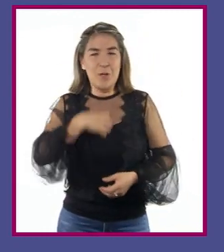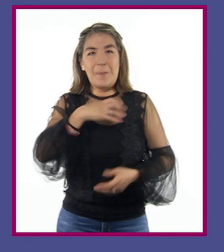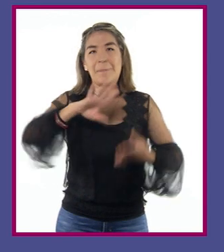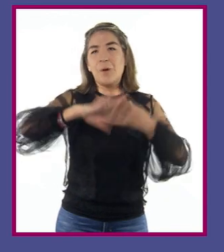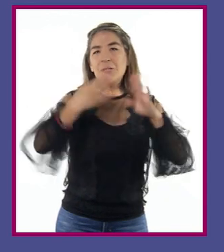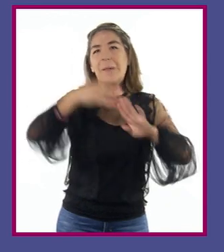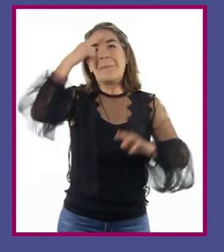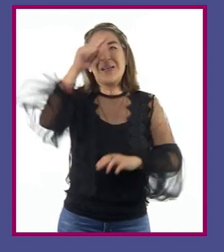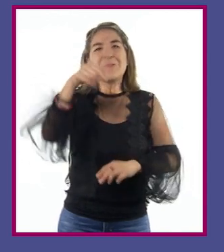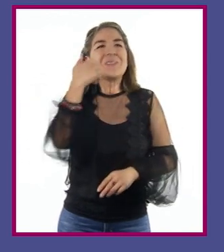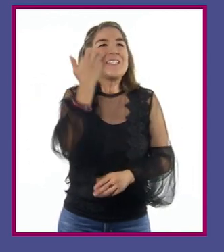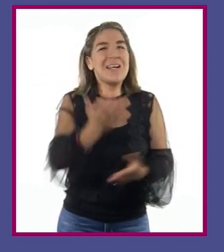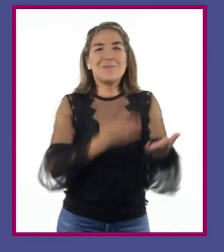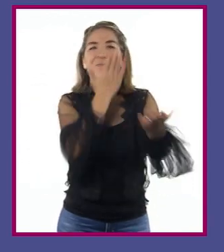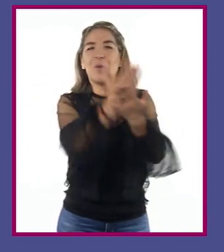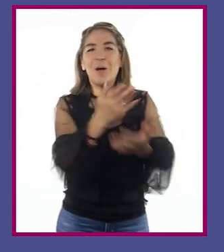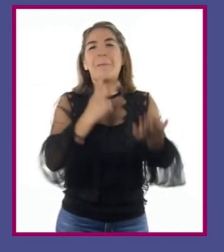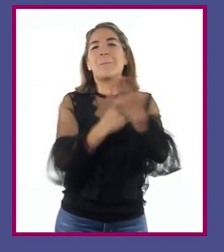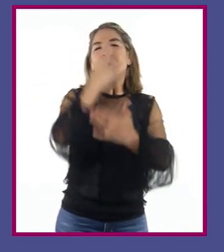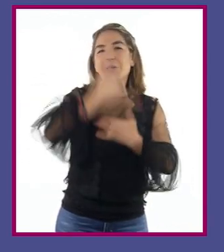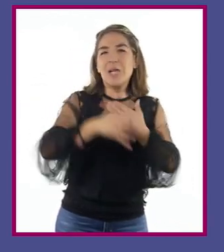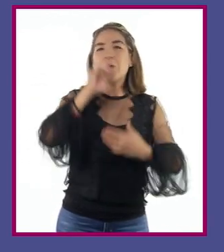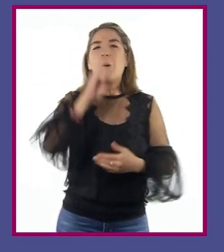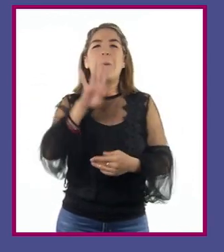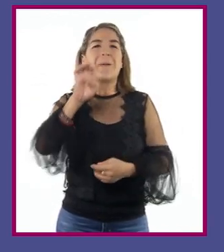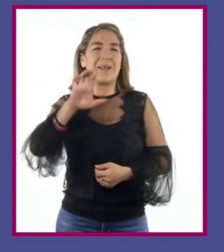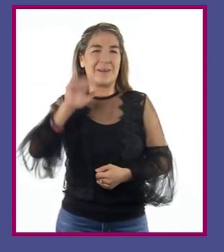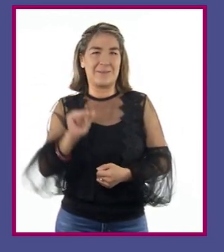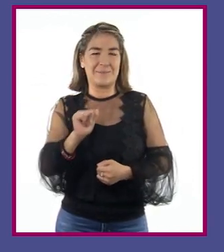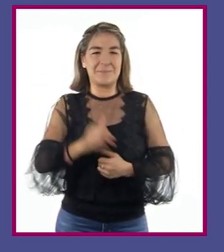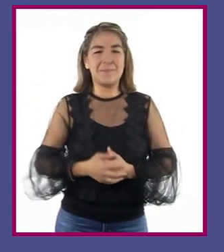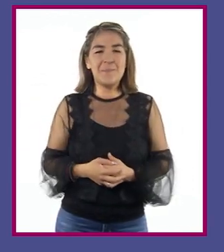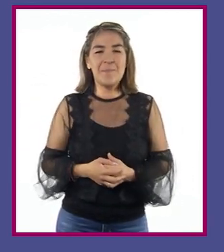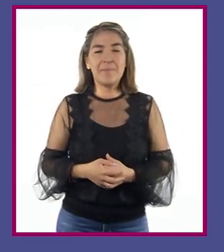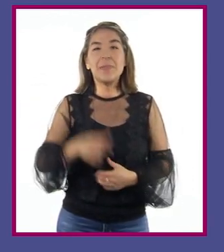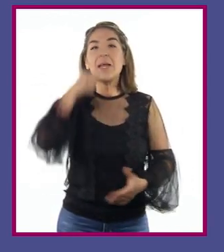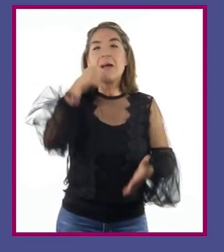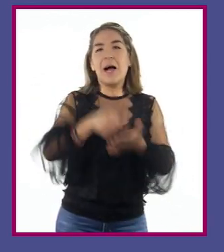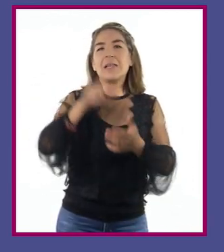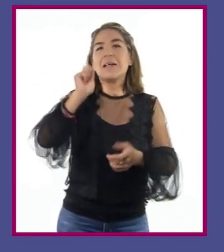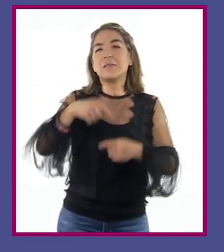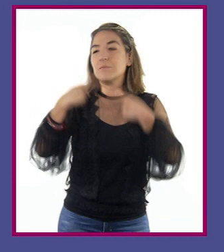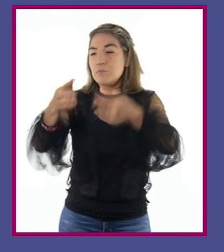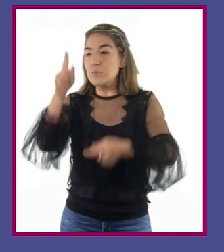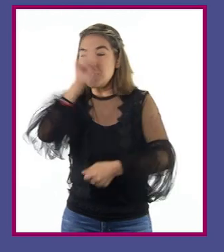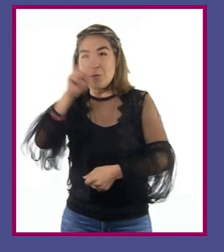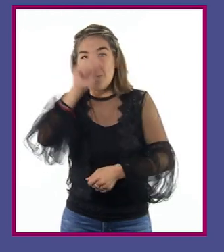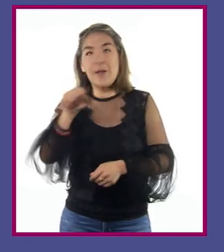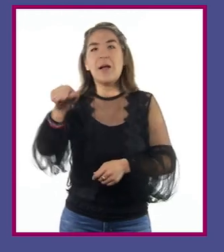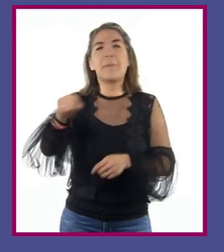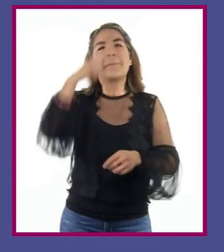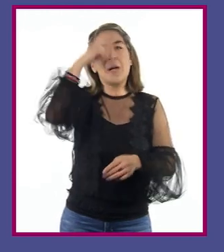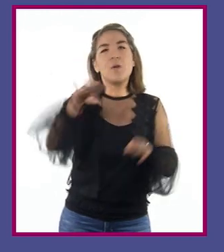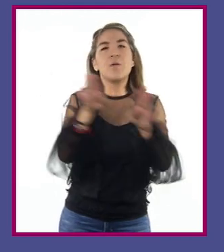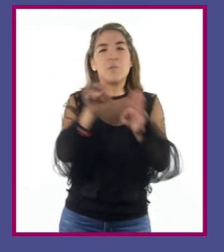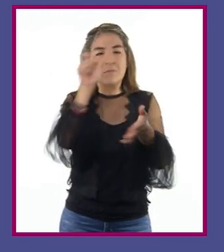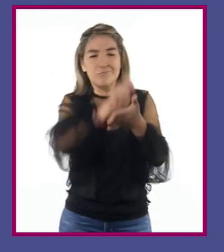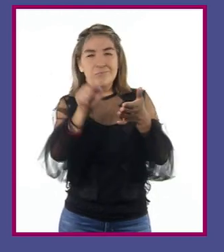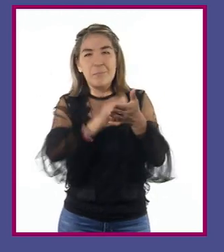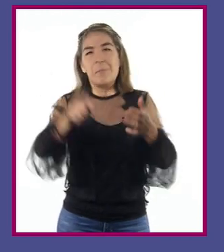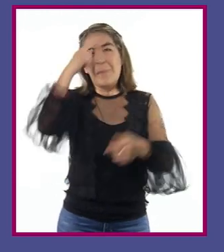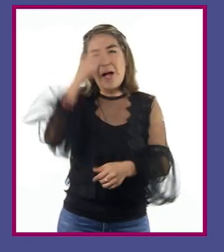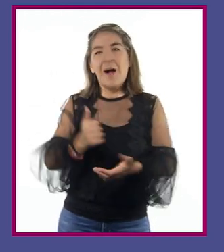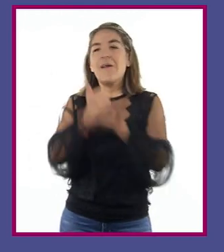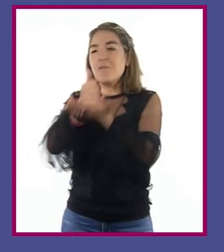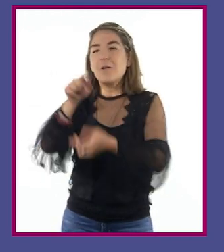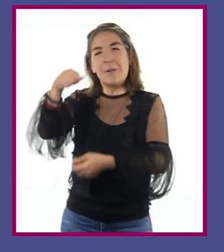una beca o ser parte de un proyecto. Carta de recomendación. Se expide al concluir o dejar un empleo o